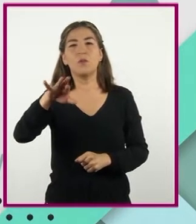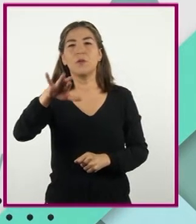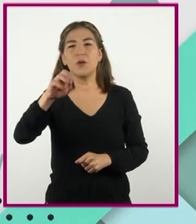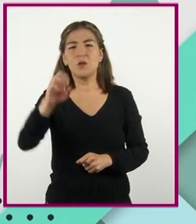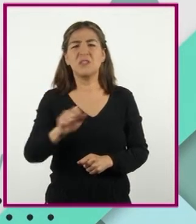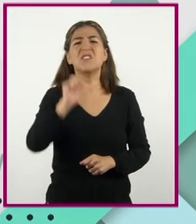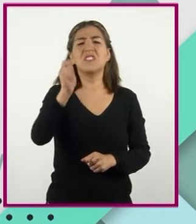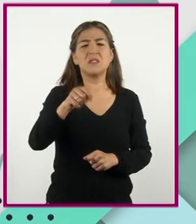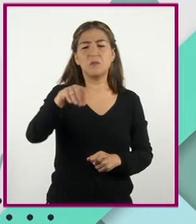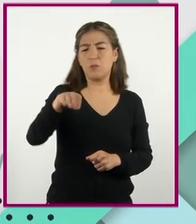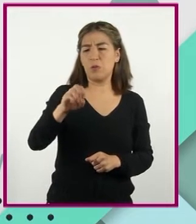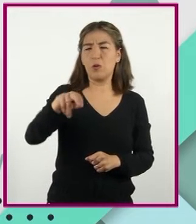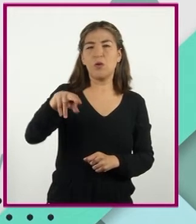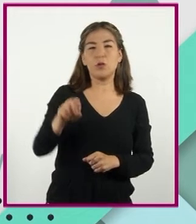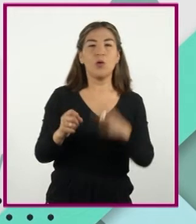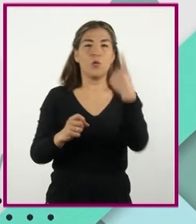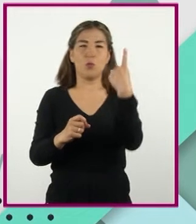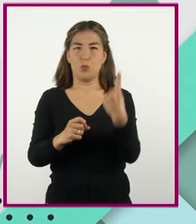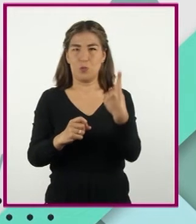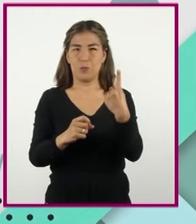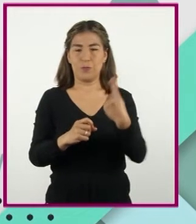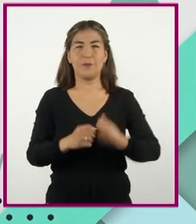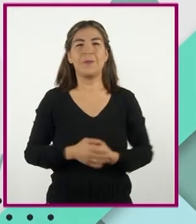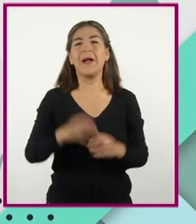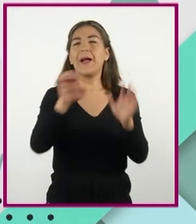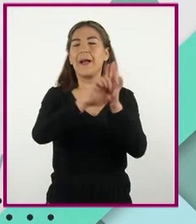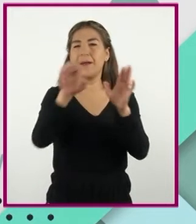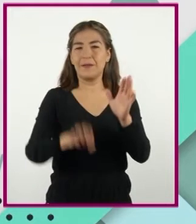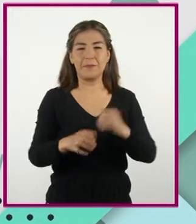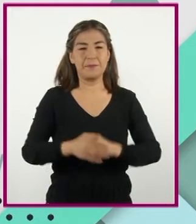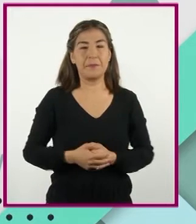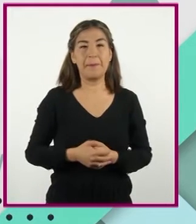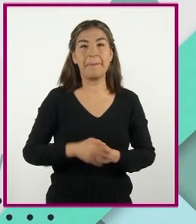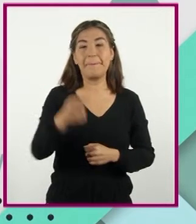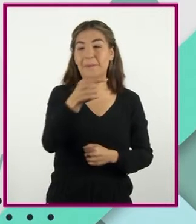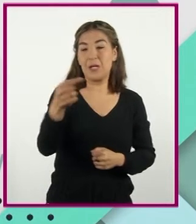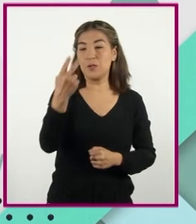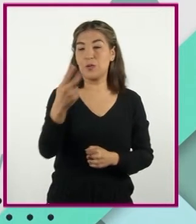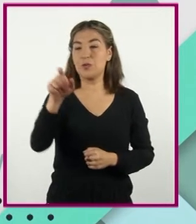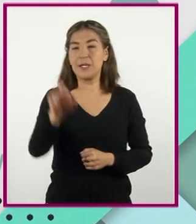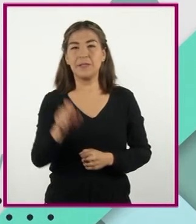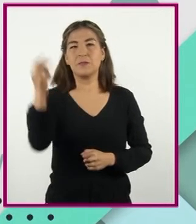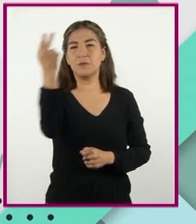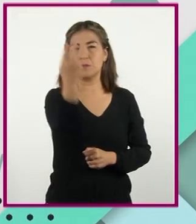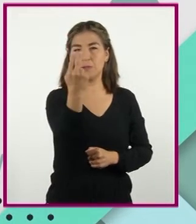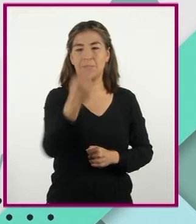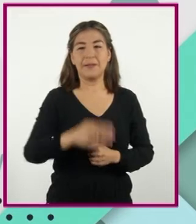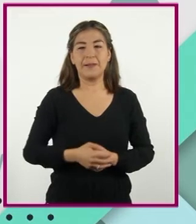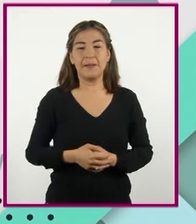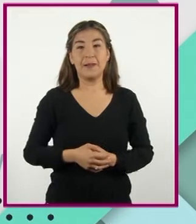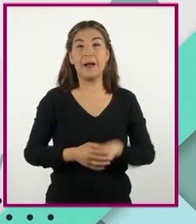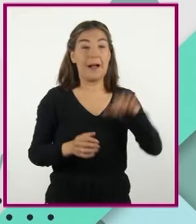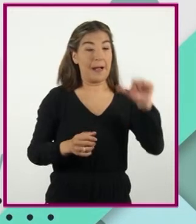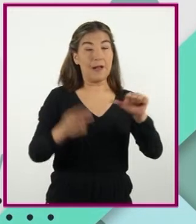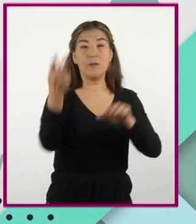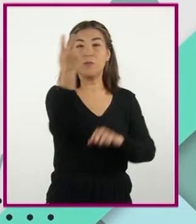mono hace referencia a 1. Por ejemplo, menos 2x al cuadrado, a al